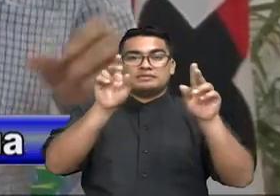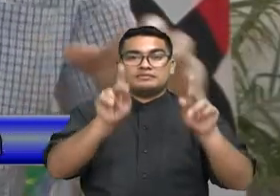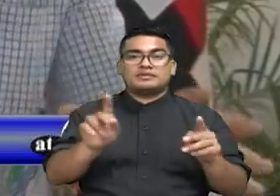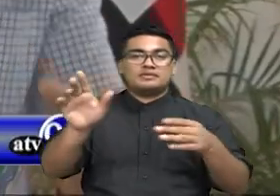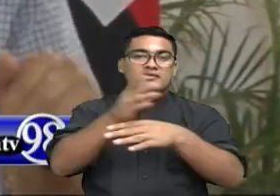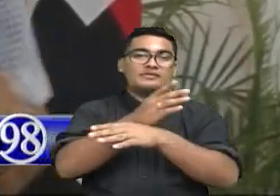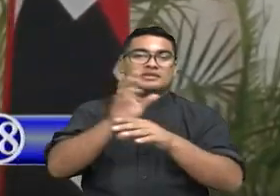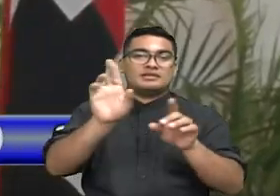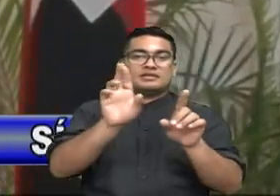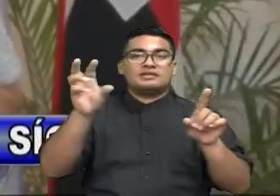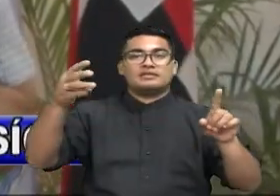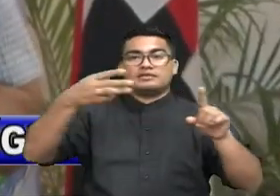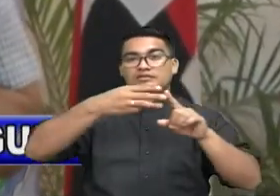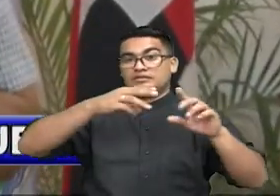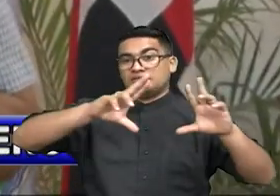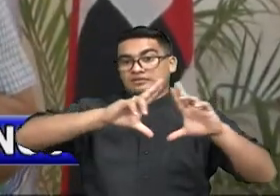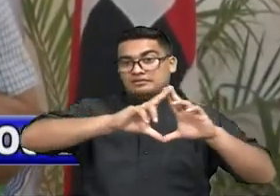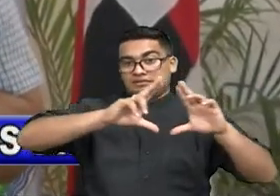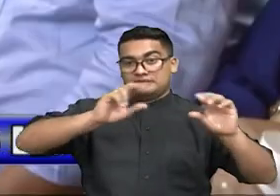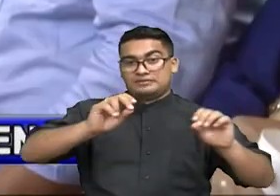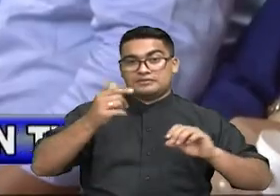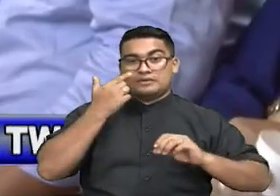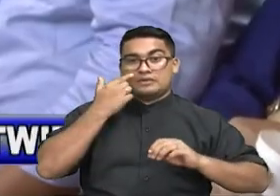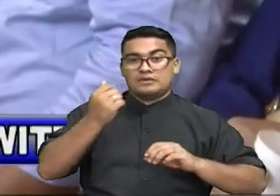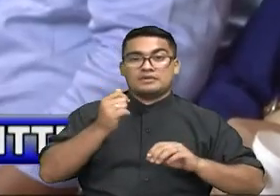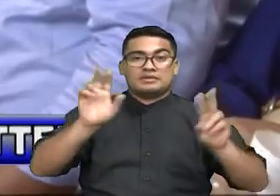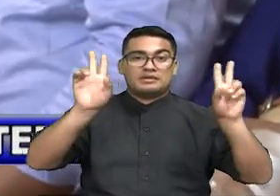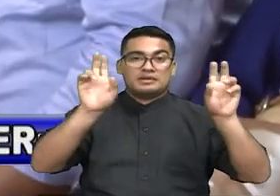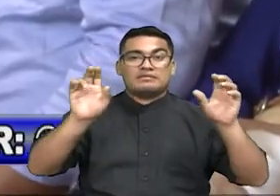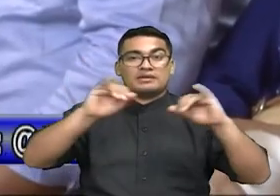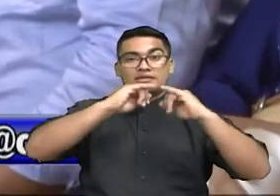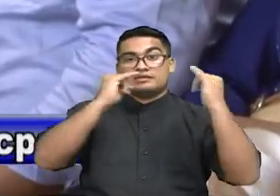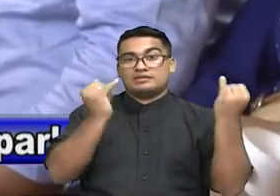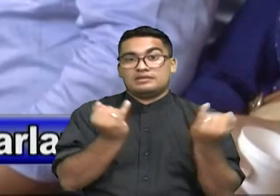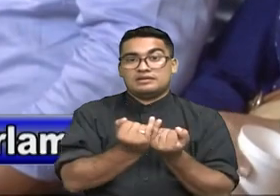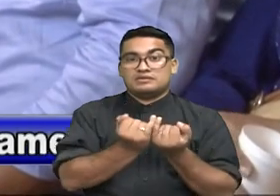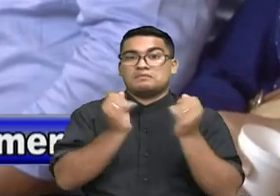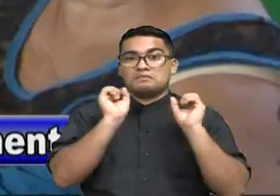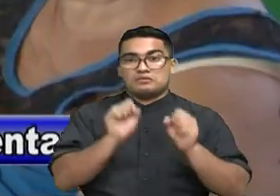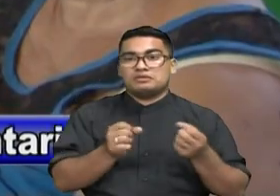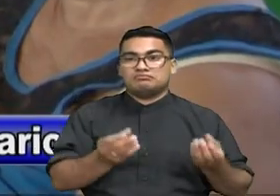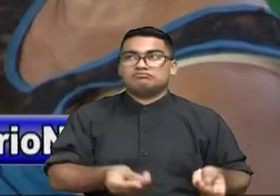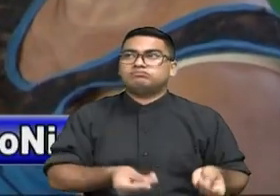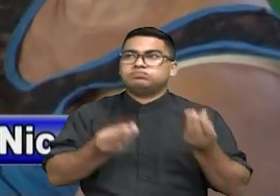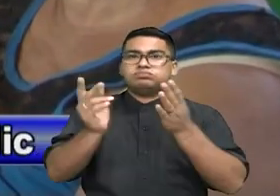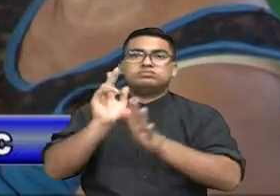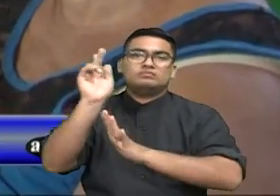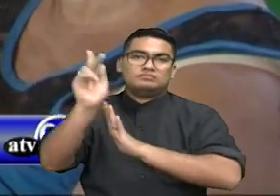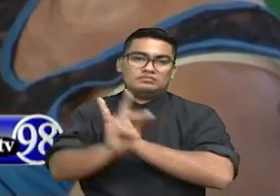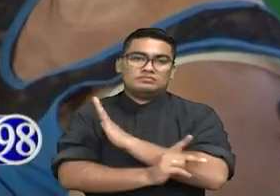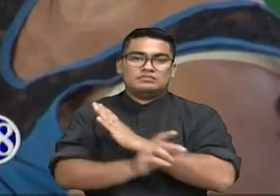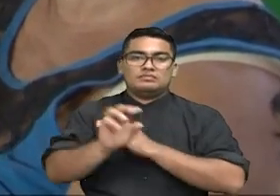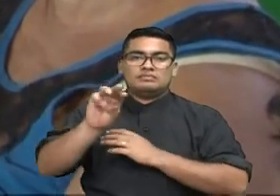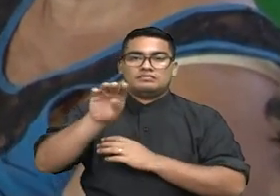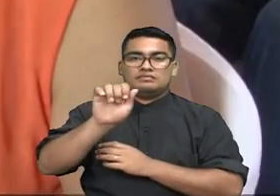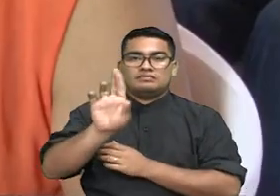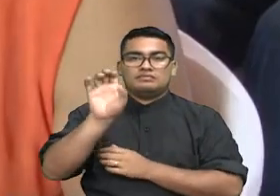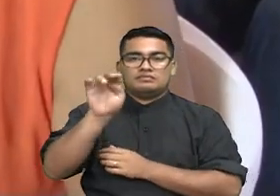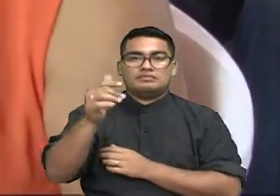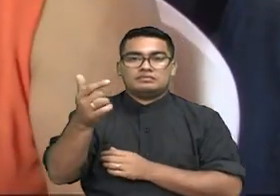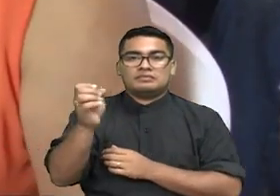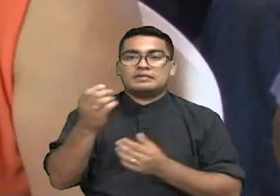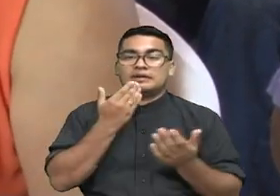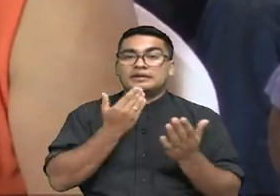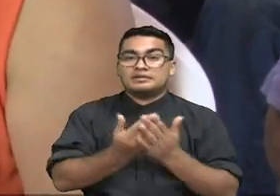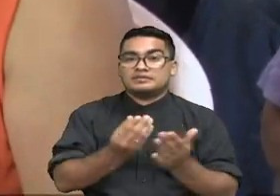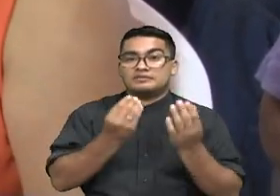diferentes regiones del país conocieron aún más del mercado internacional donde puede ser exportado el marango, gracias a las